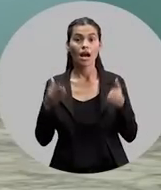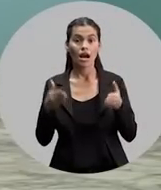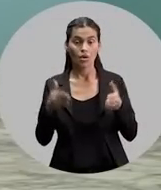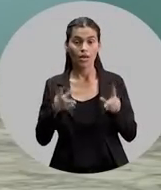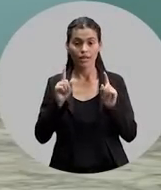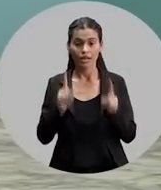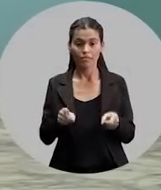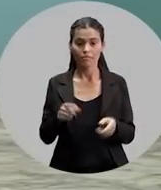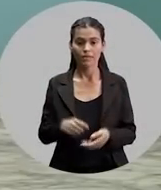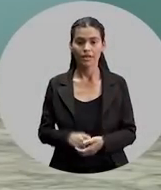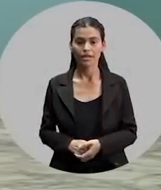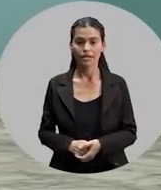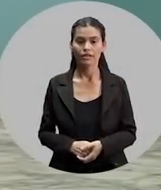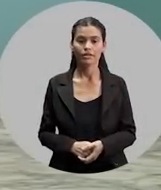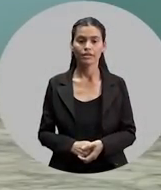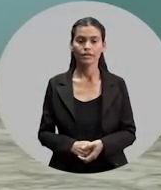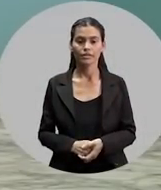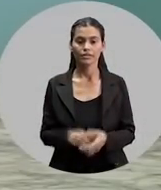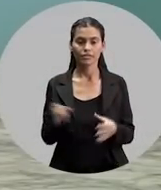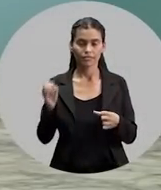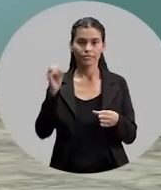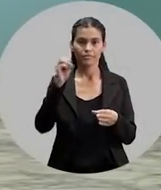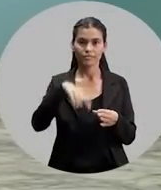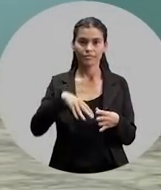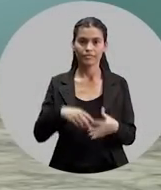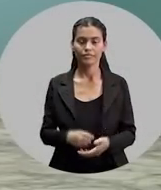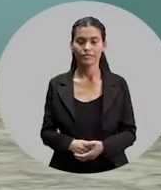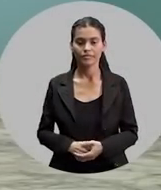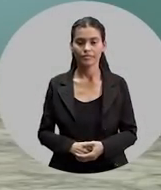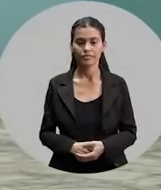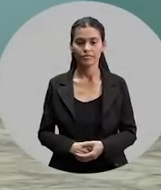En este momento vamos a agregarle